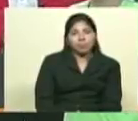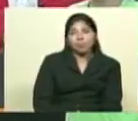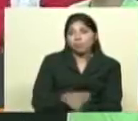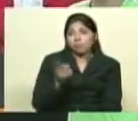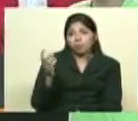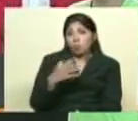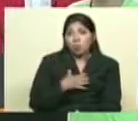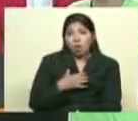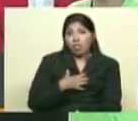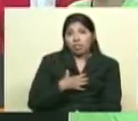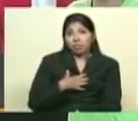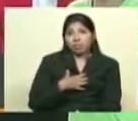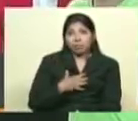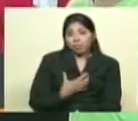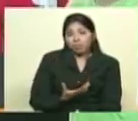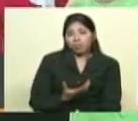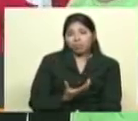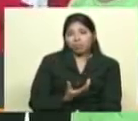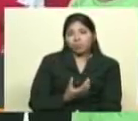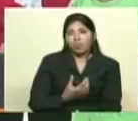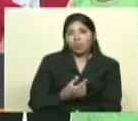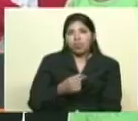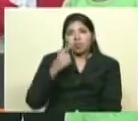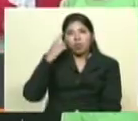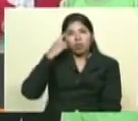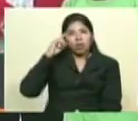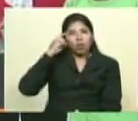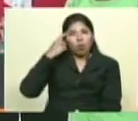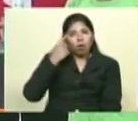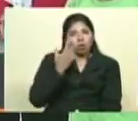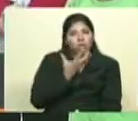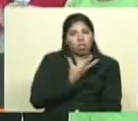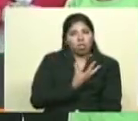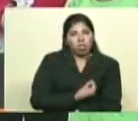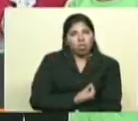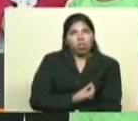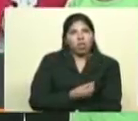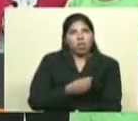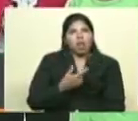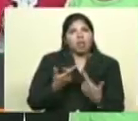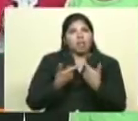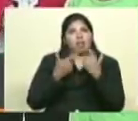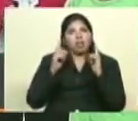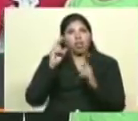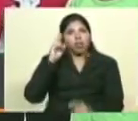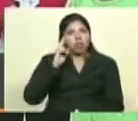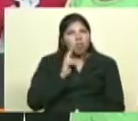No pudieron apagar la llama del libertador en el siglo XIX de traiciones.